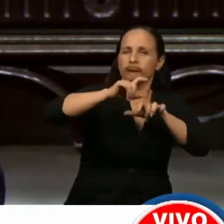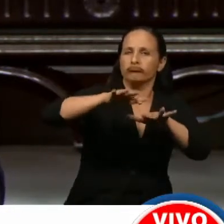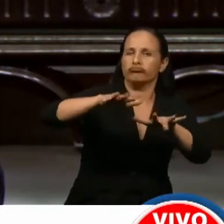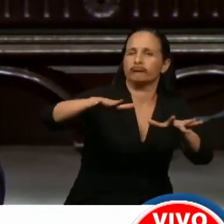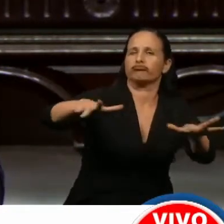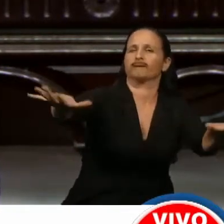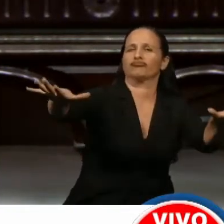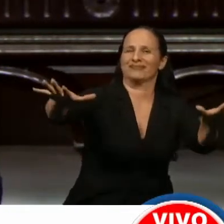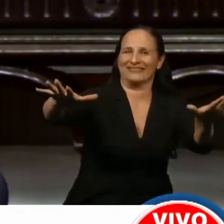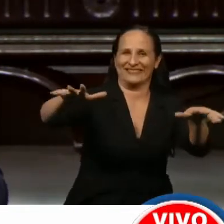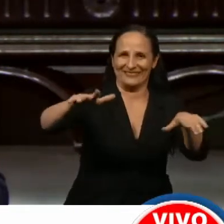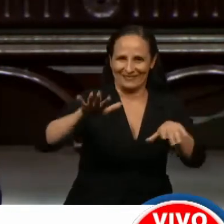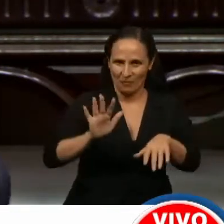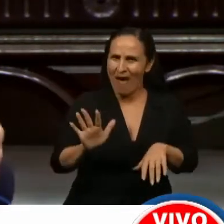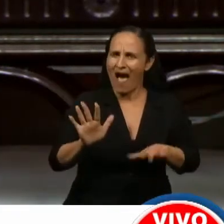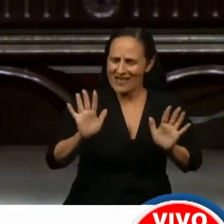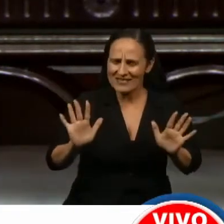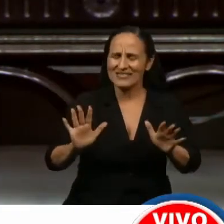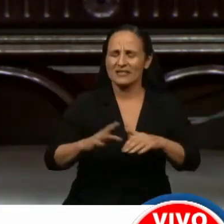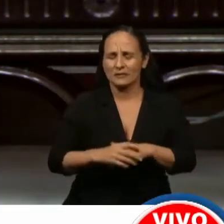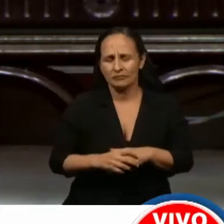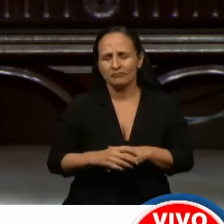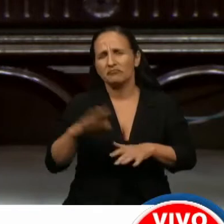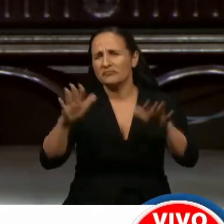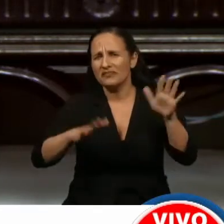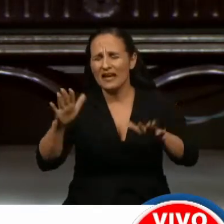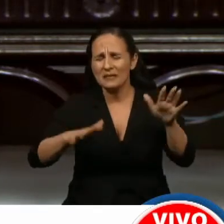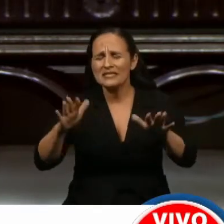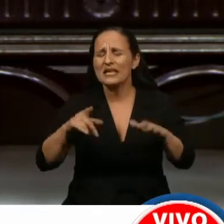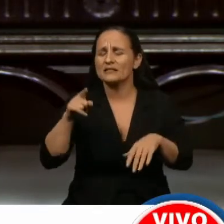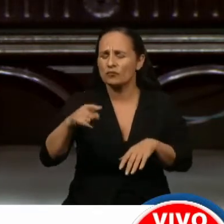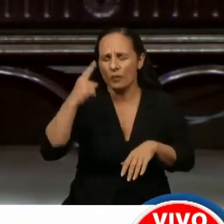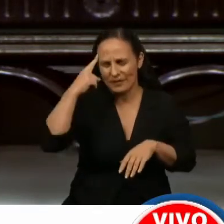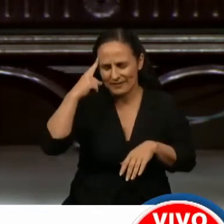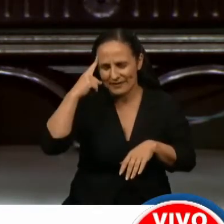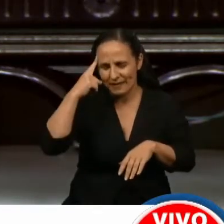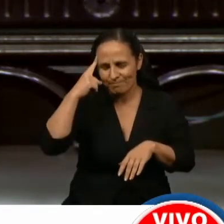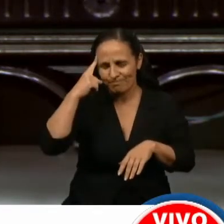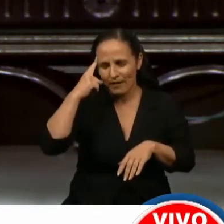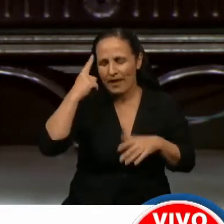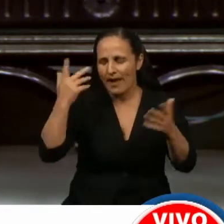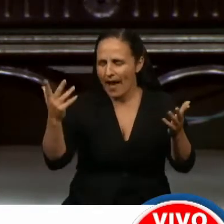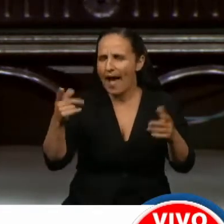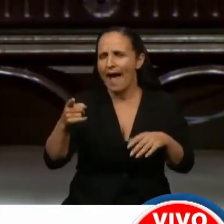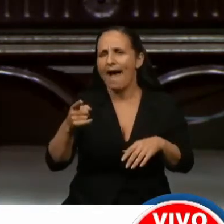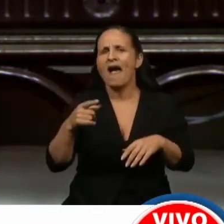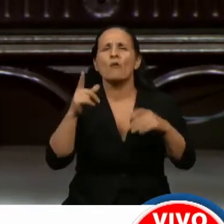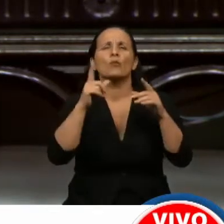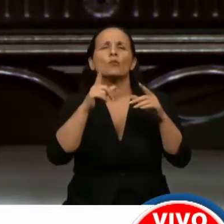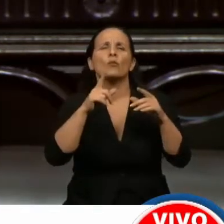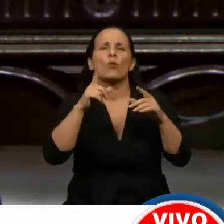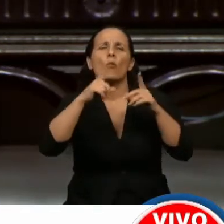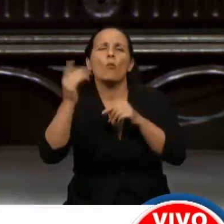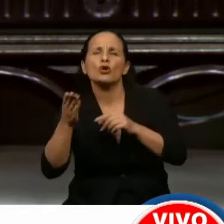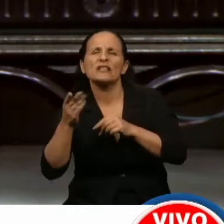fue lo que sucedió. Entonces uno se pregunta, y va a los números, porque también uno escucha que se tiran cifras y cosas por